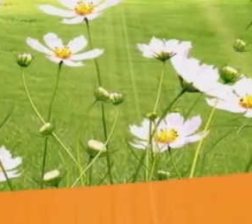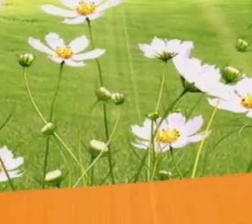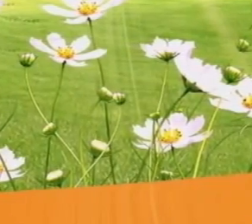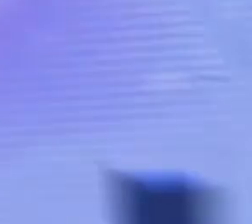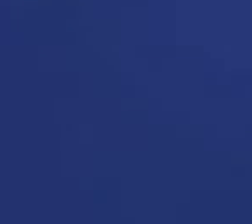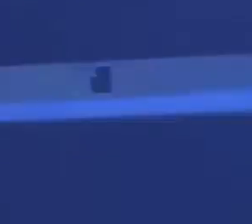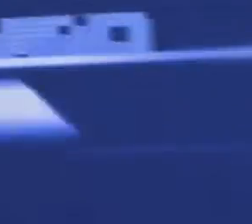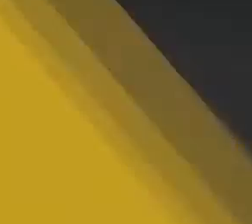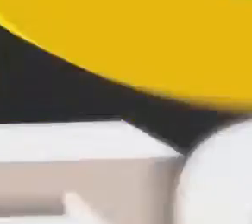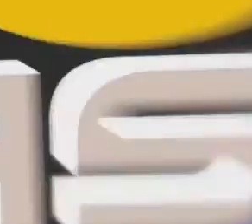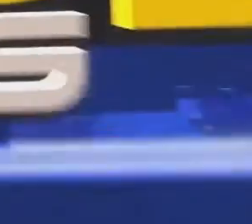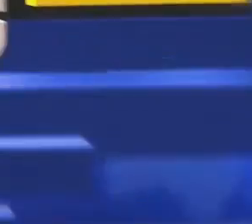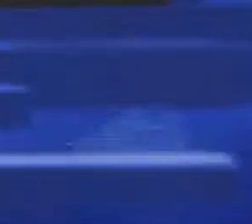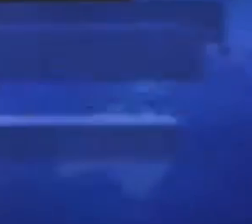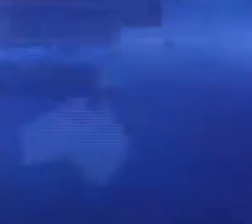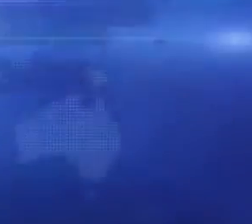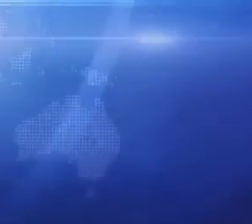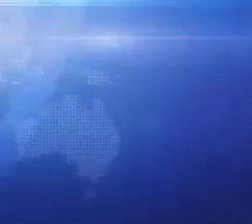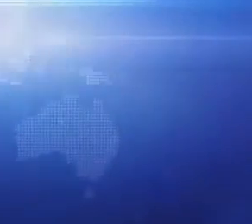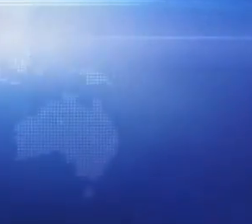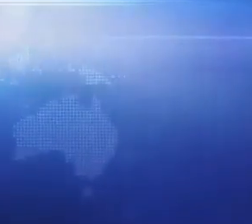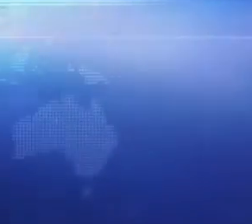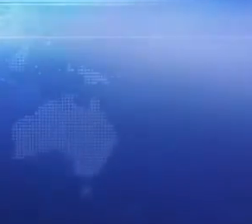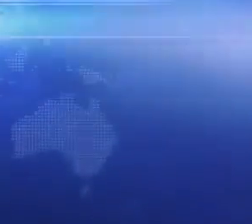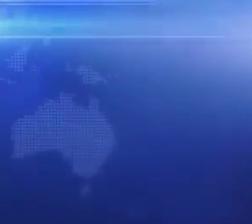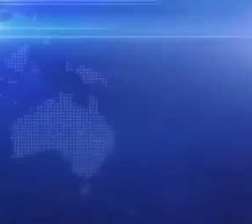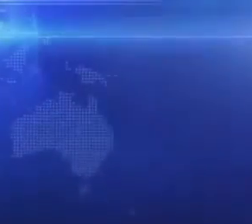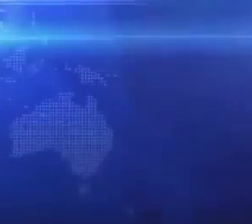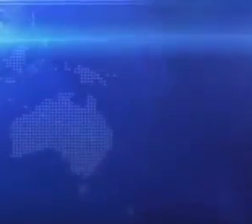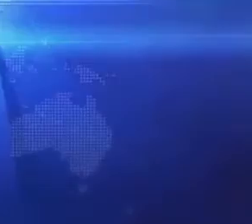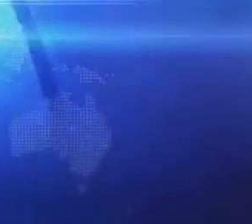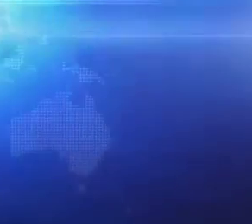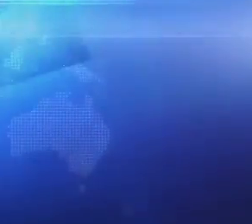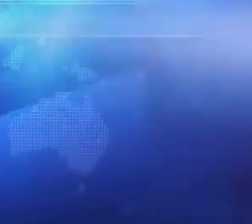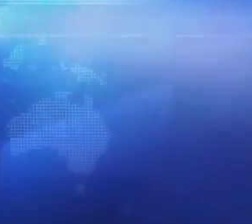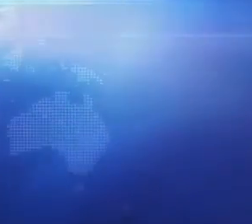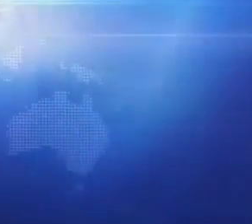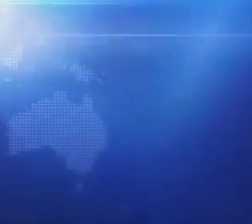en limpieza. Enlace Noticias, lo que usted quiere ver.